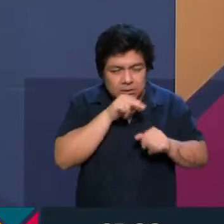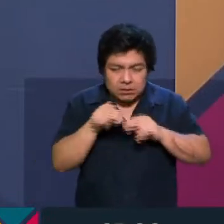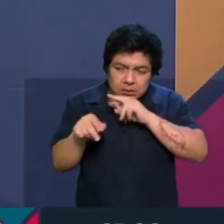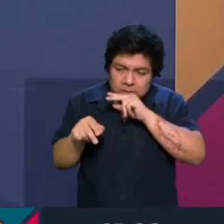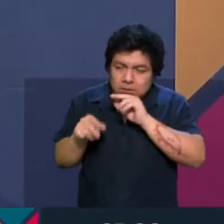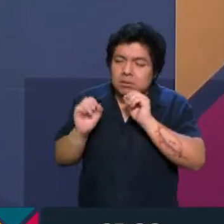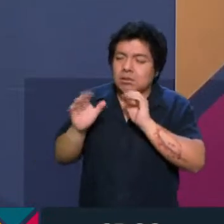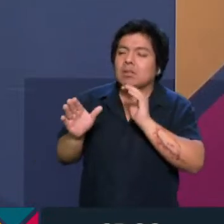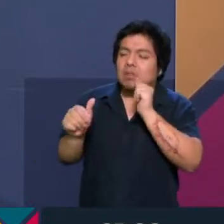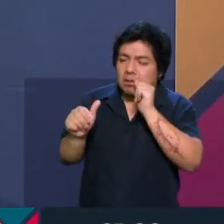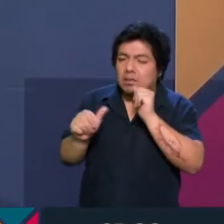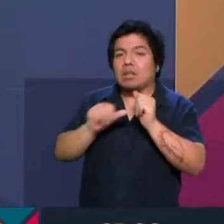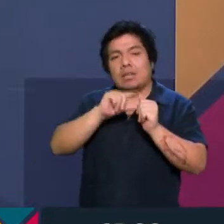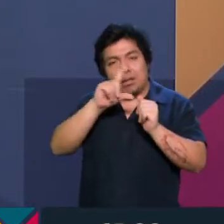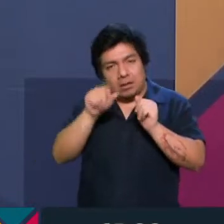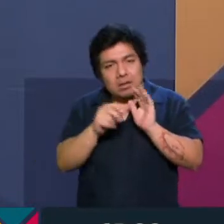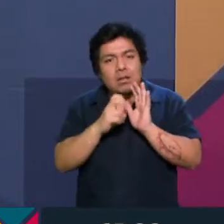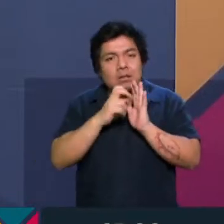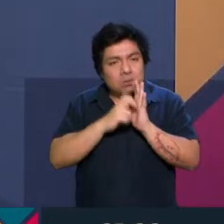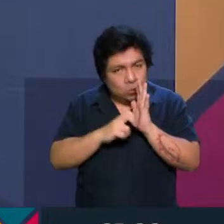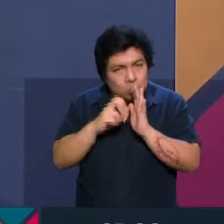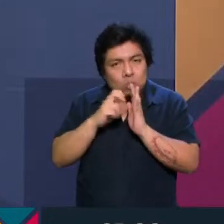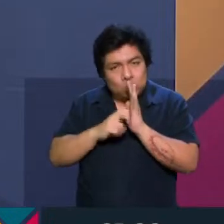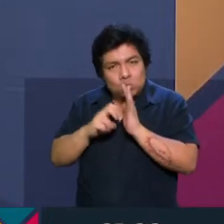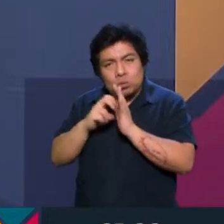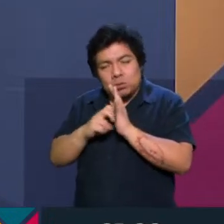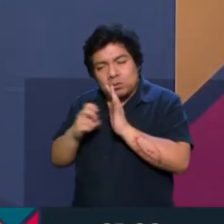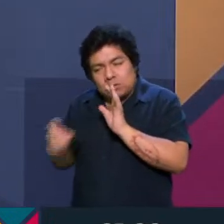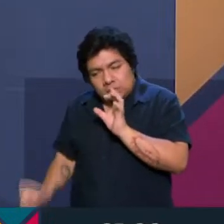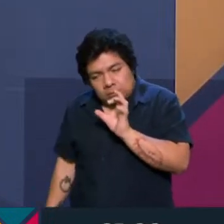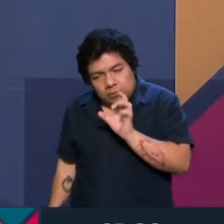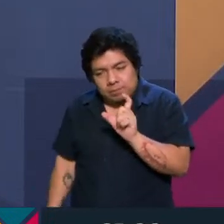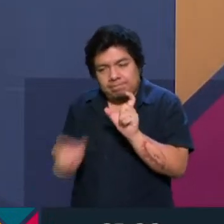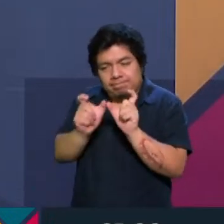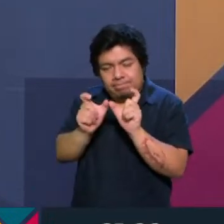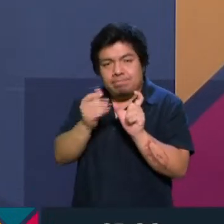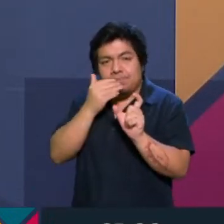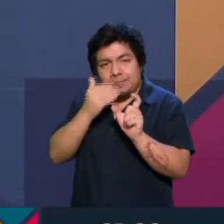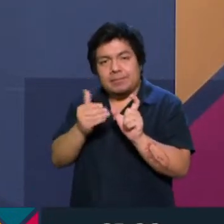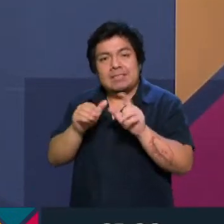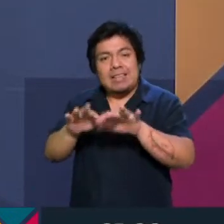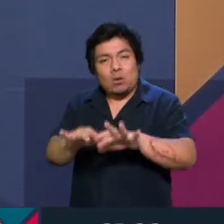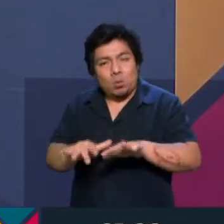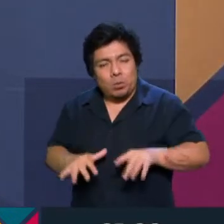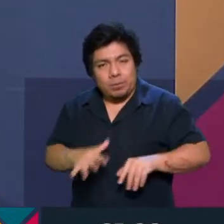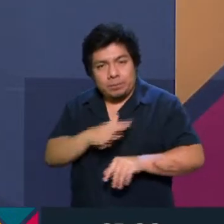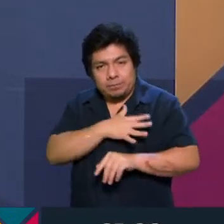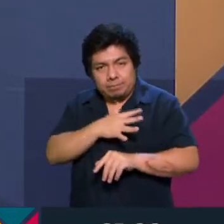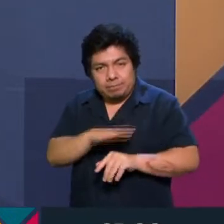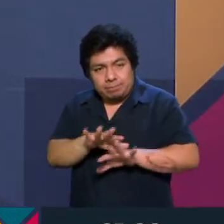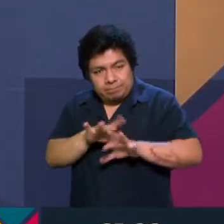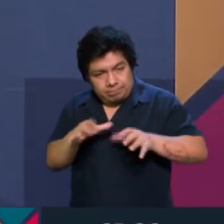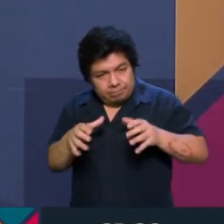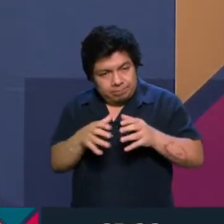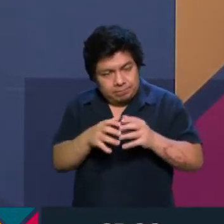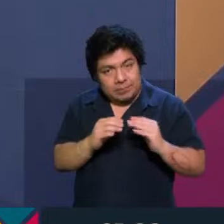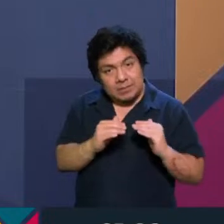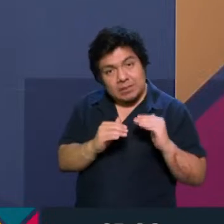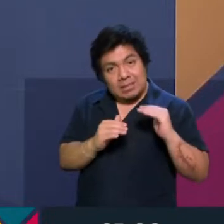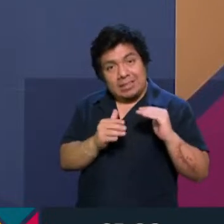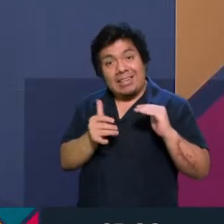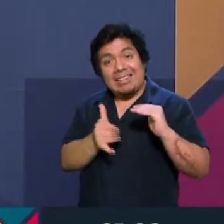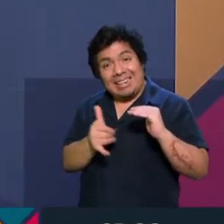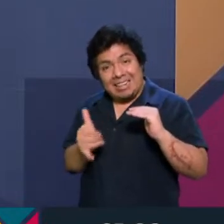y se modifica para que la integración sea la misma. Entonces, la integración de la Asamblea General, que es el órgano superior